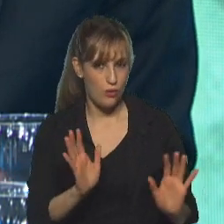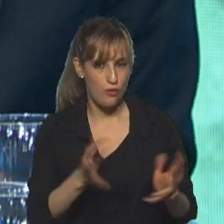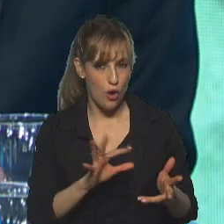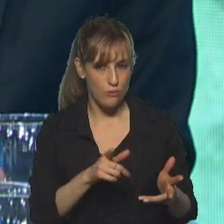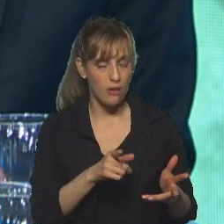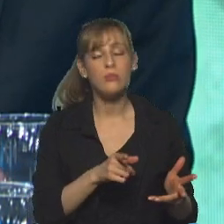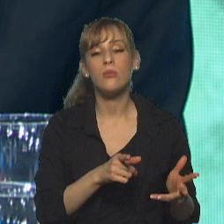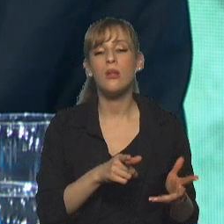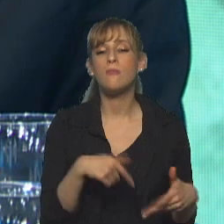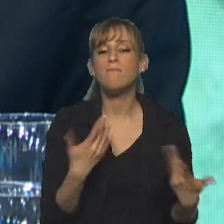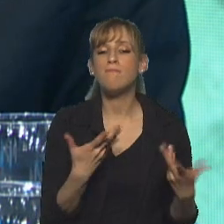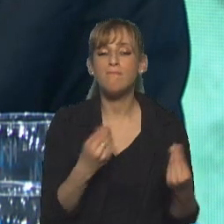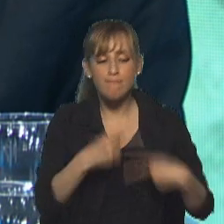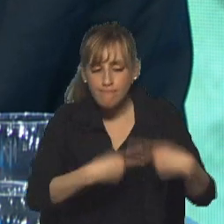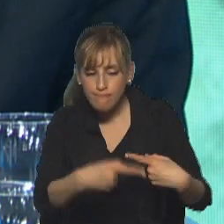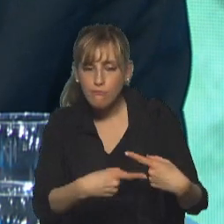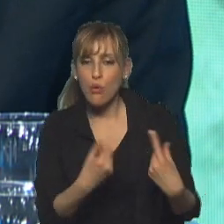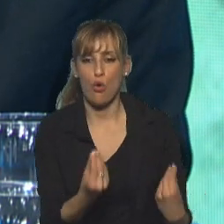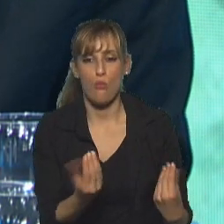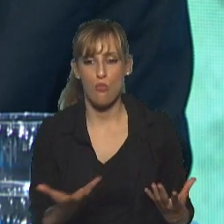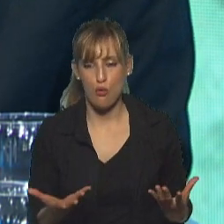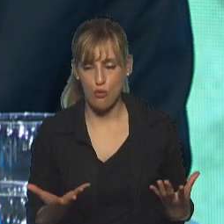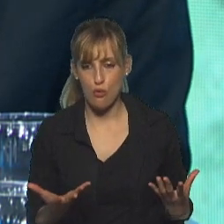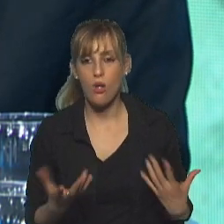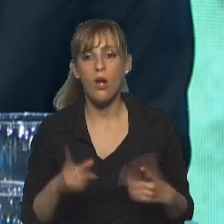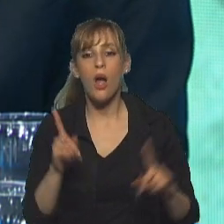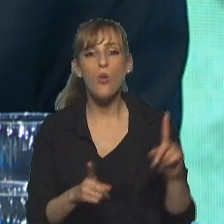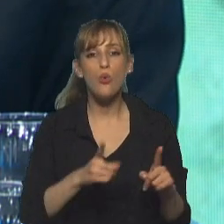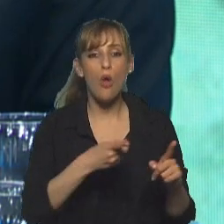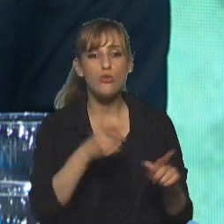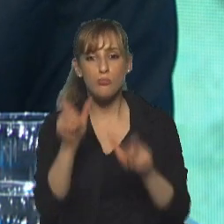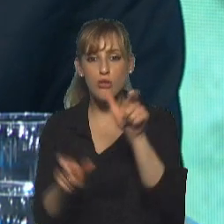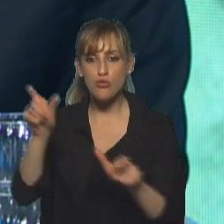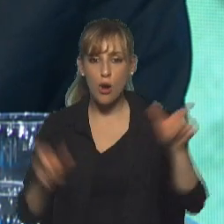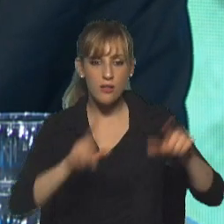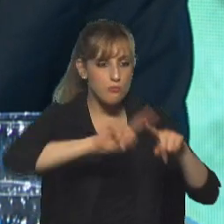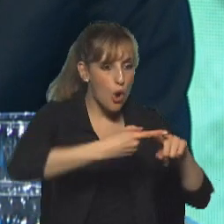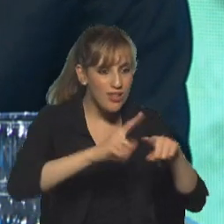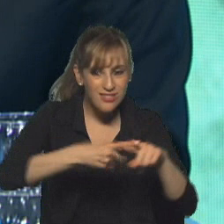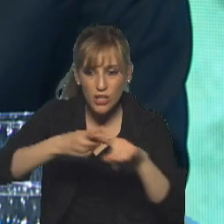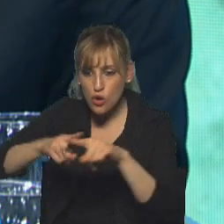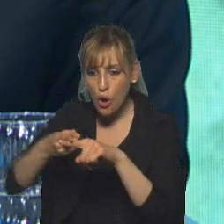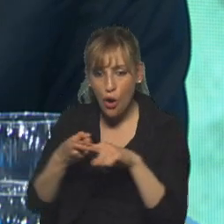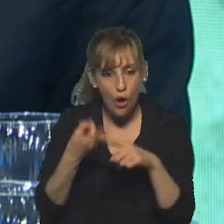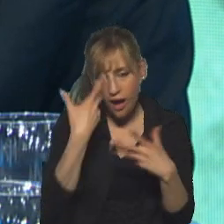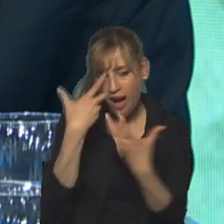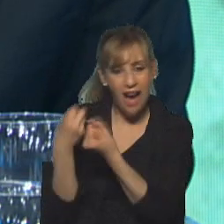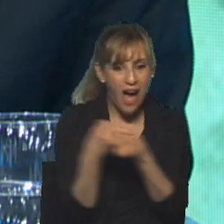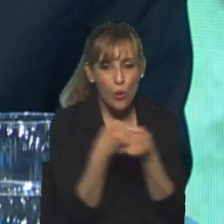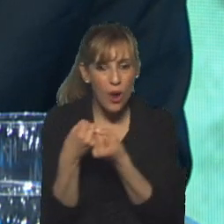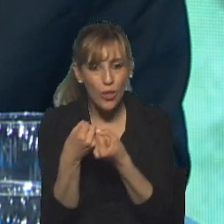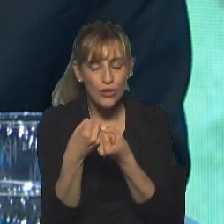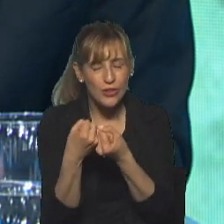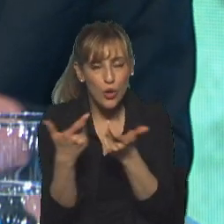y después cómo sigue. O sea, vemos negociaciones estancadas, partidos políticos que no se ponen de acuerdo, hay efectivamente una traba por parte de buena parte de